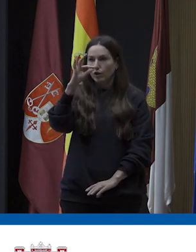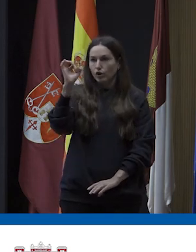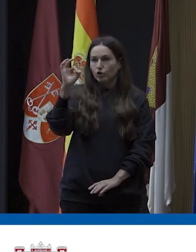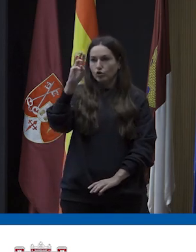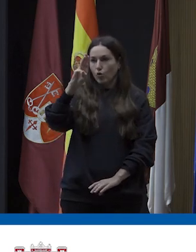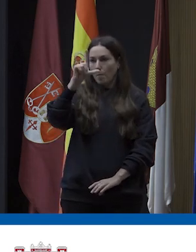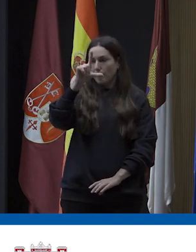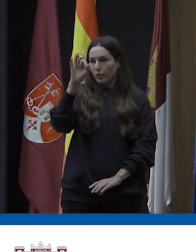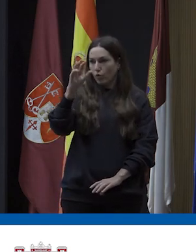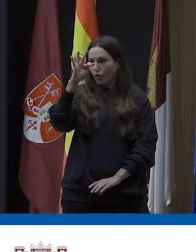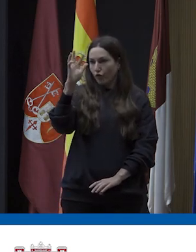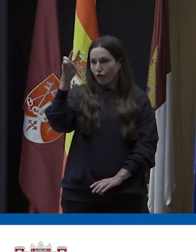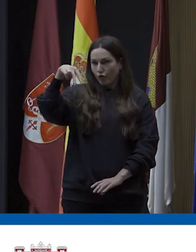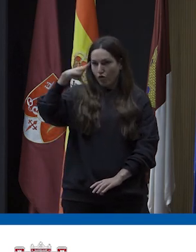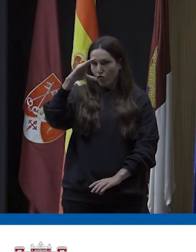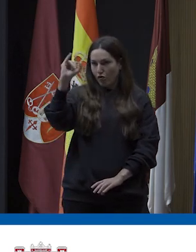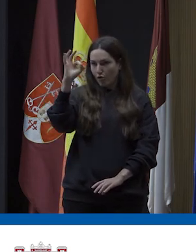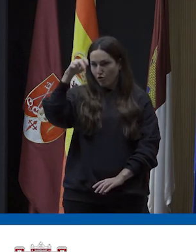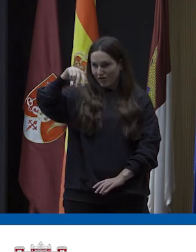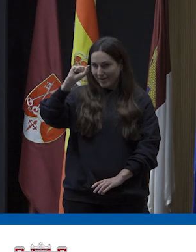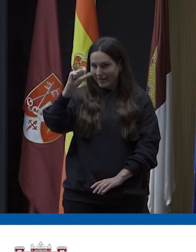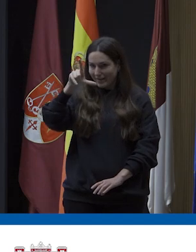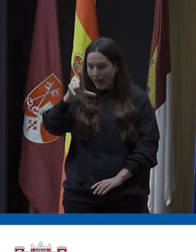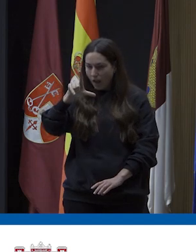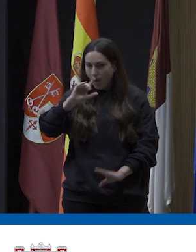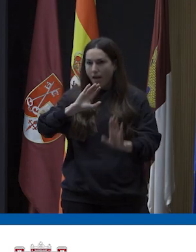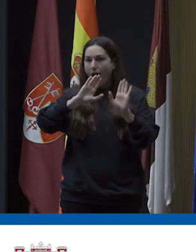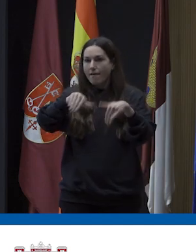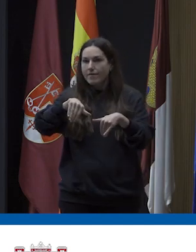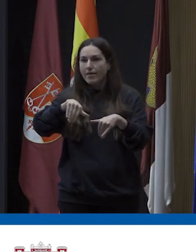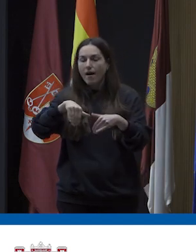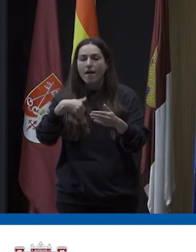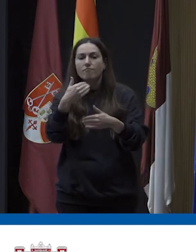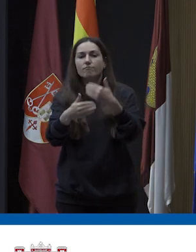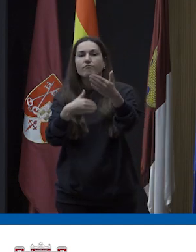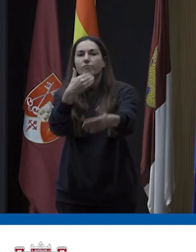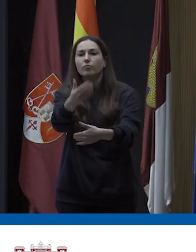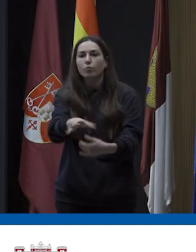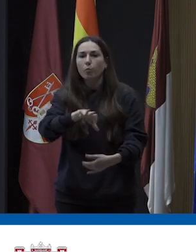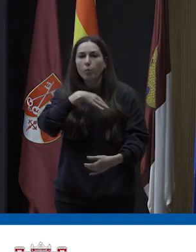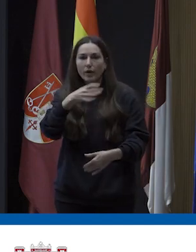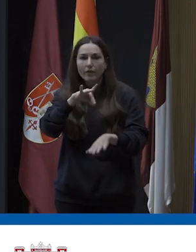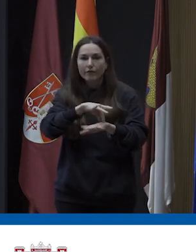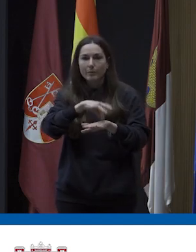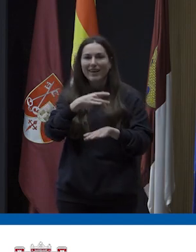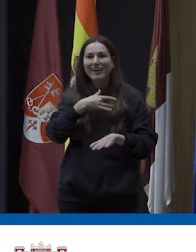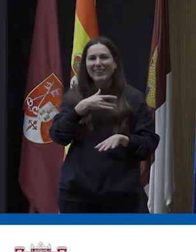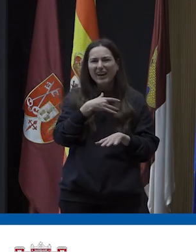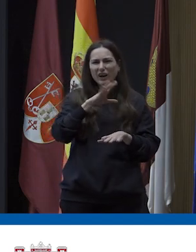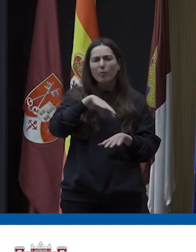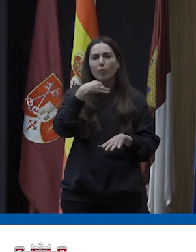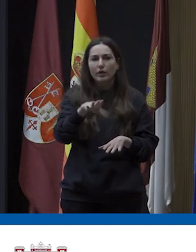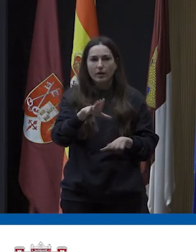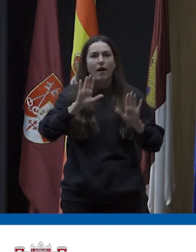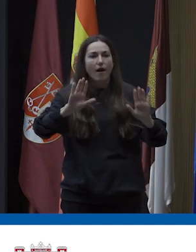funcional, ¿qué derivación puede tener a una patología cardíaca? A ver, el soplo es